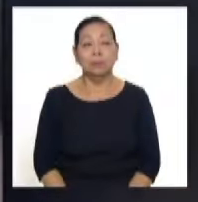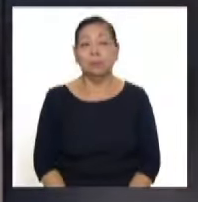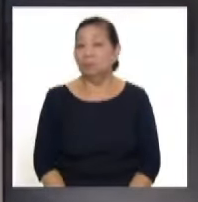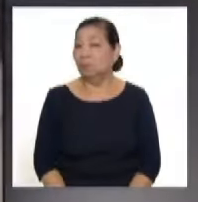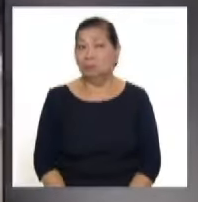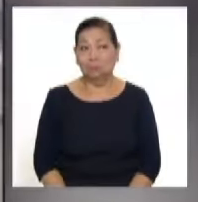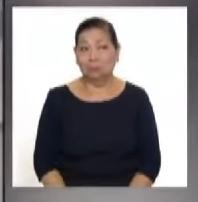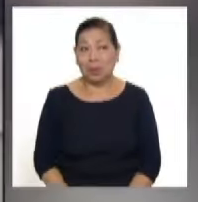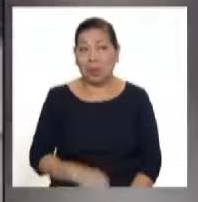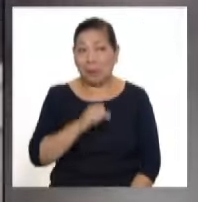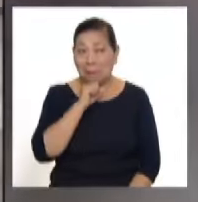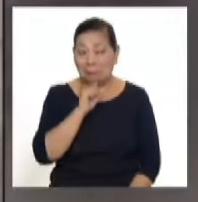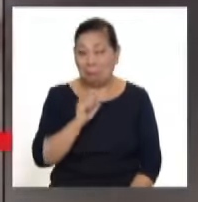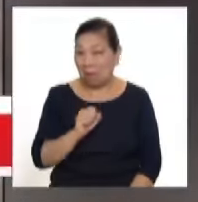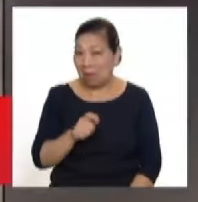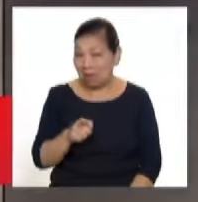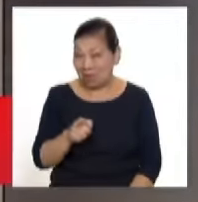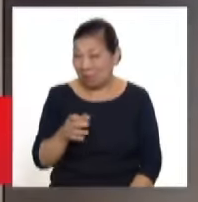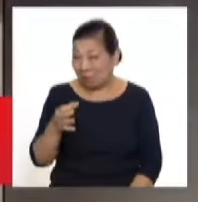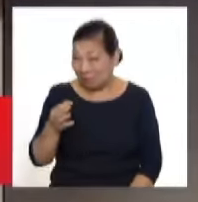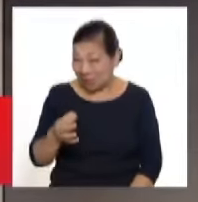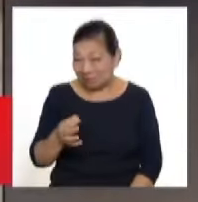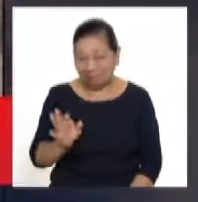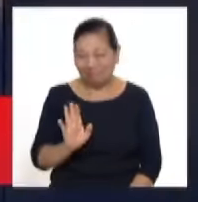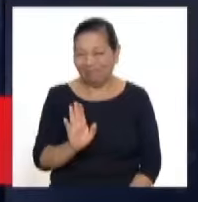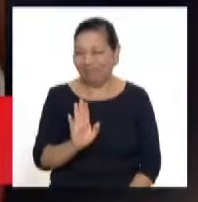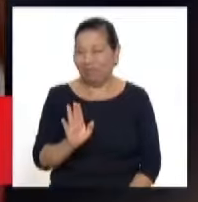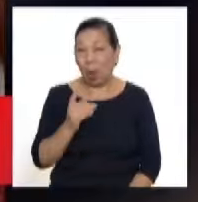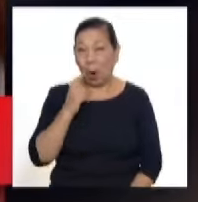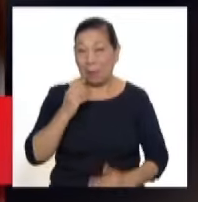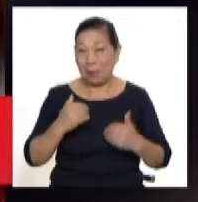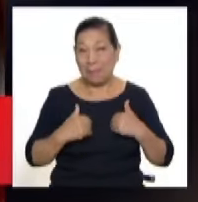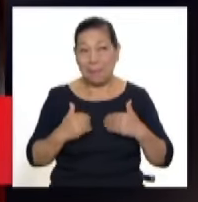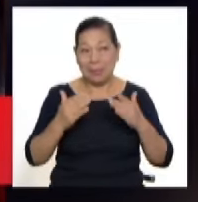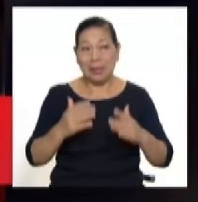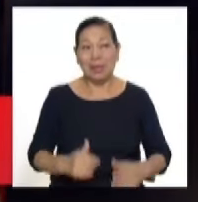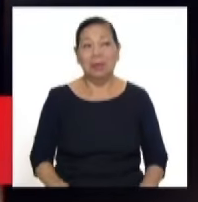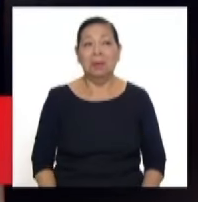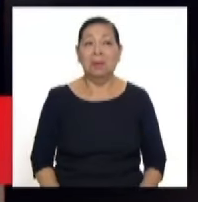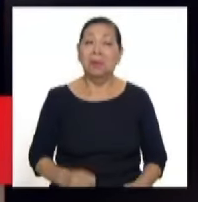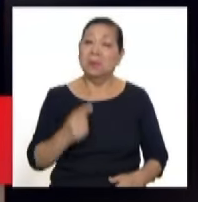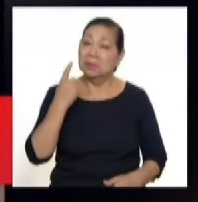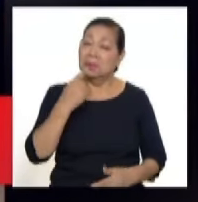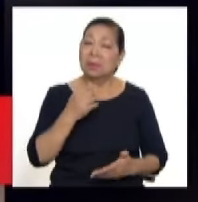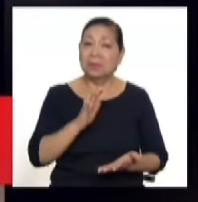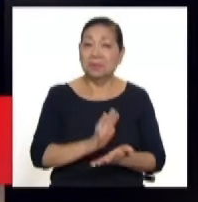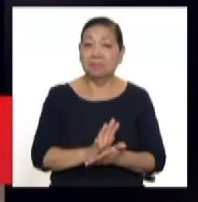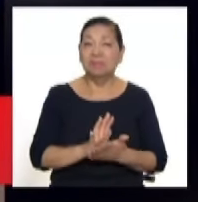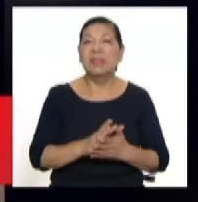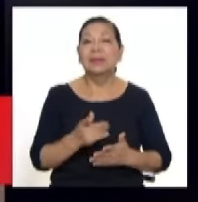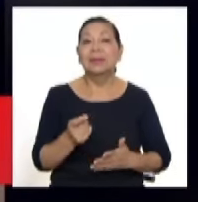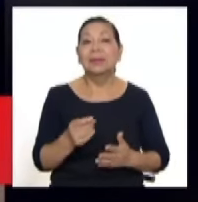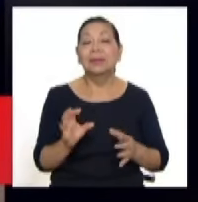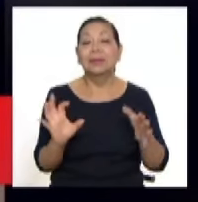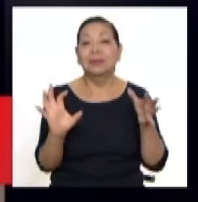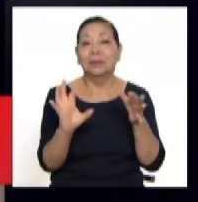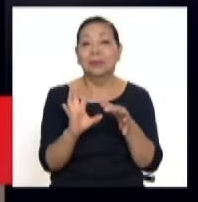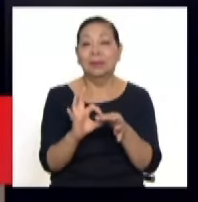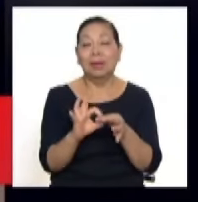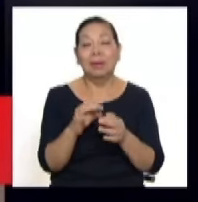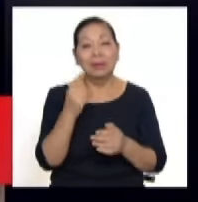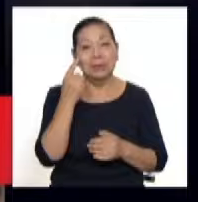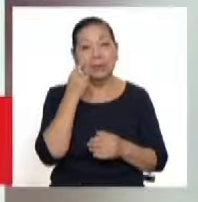No era un simple anciano caminando por las calles. Este adulto mayor de tranquilo semblante era el nexo de